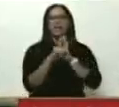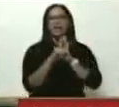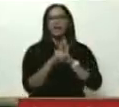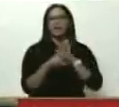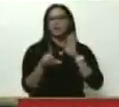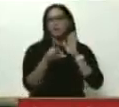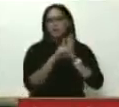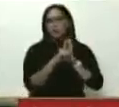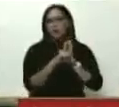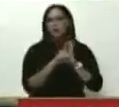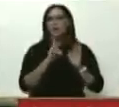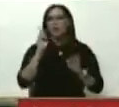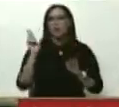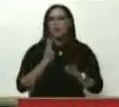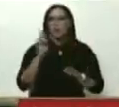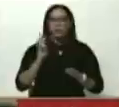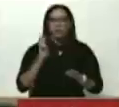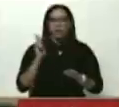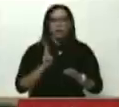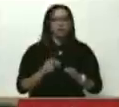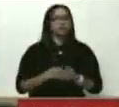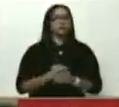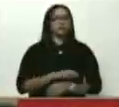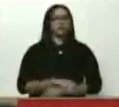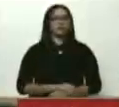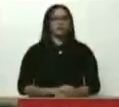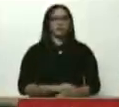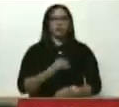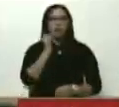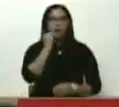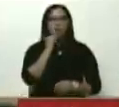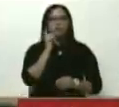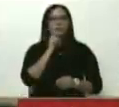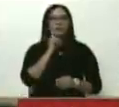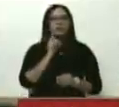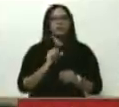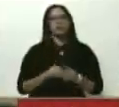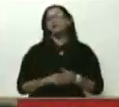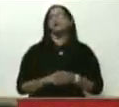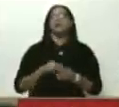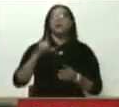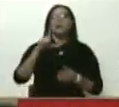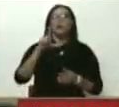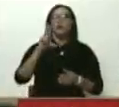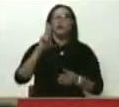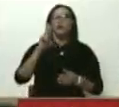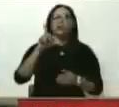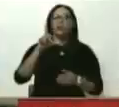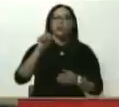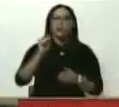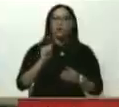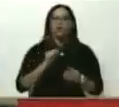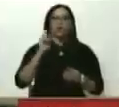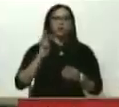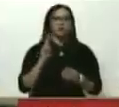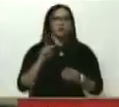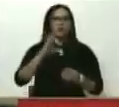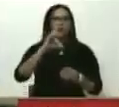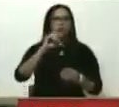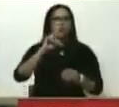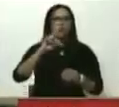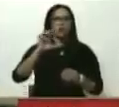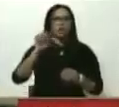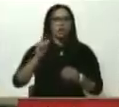Legal utilizando artimañas y mentiras, pues ya la usaron con Lula, la utilizaron con Correa, con